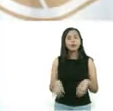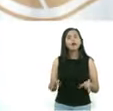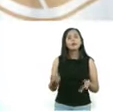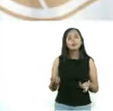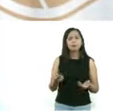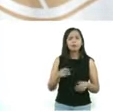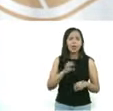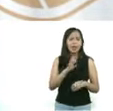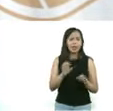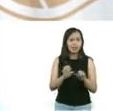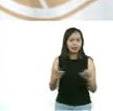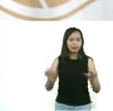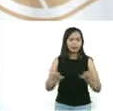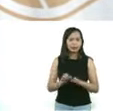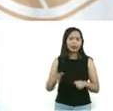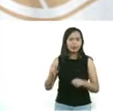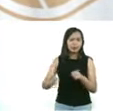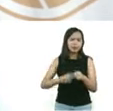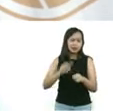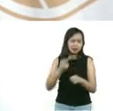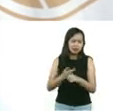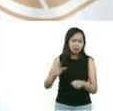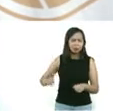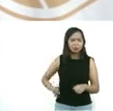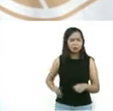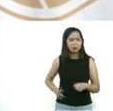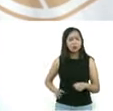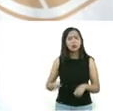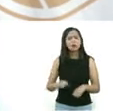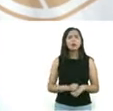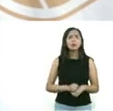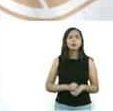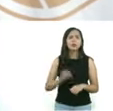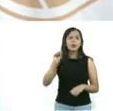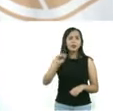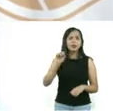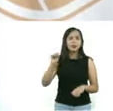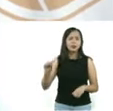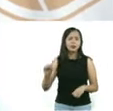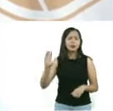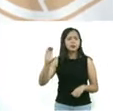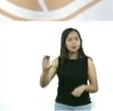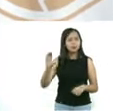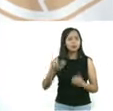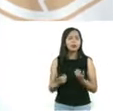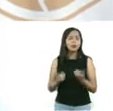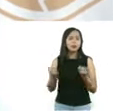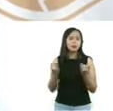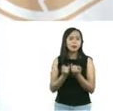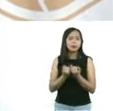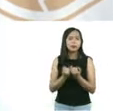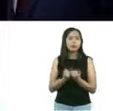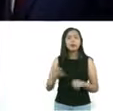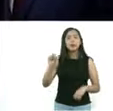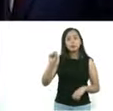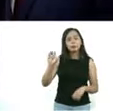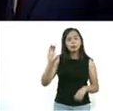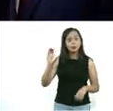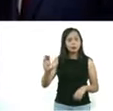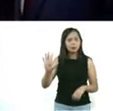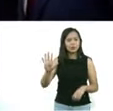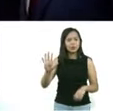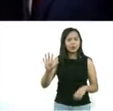Gobierno de la Ciudad, Secretaría de Gobierno, Secretaría de Seguridad Ciudadana, con representación del Instituto Nacional Electoral en el C5 de la Ciudad de